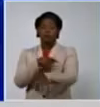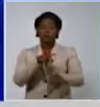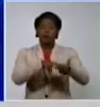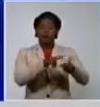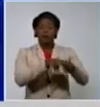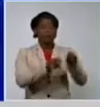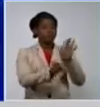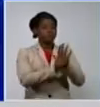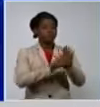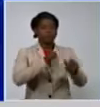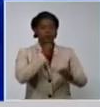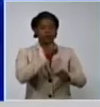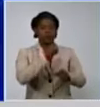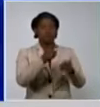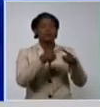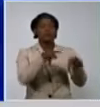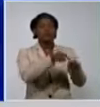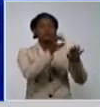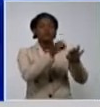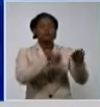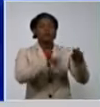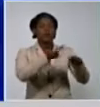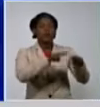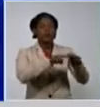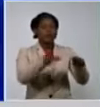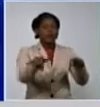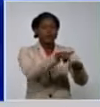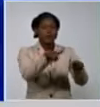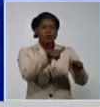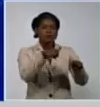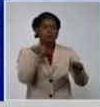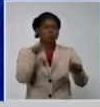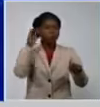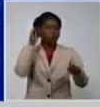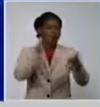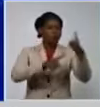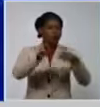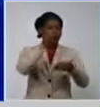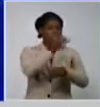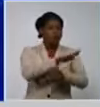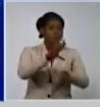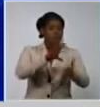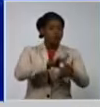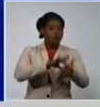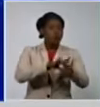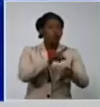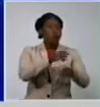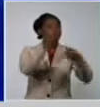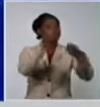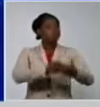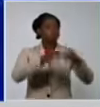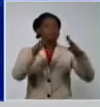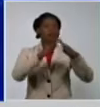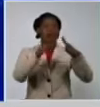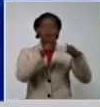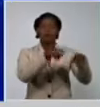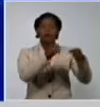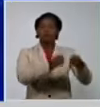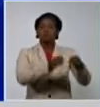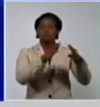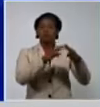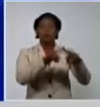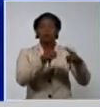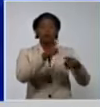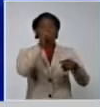se mantengan en el aislamiento ahí en su domicilio, porque realmente el riesgo es elevado al ser contacto de una